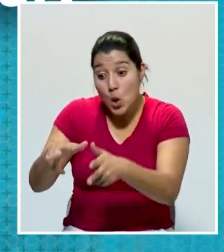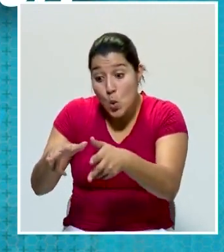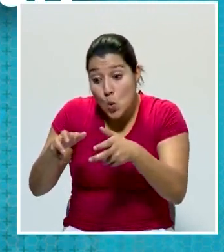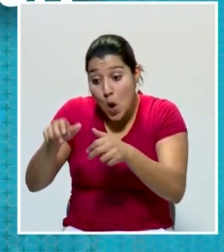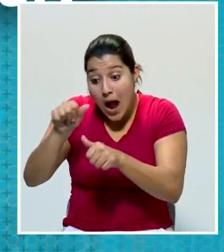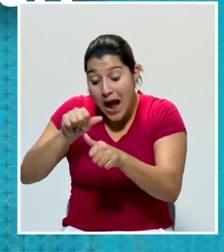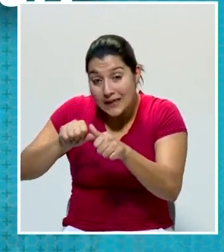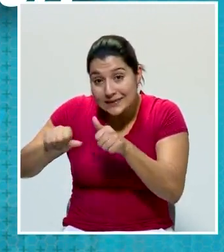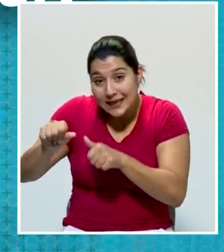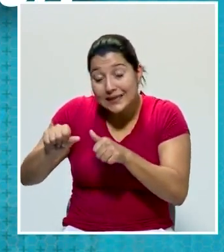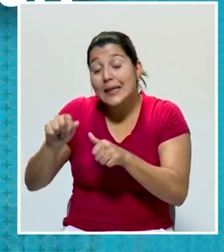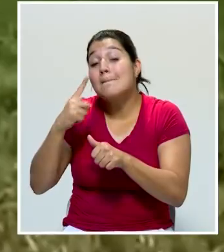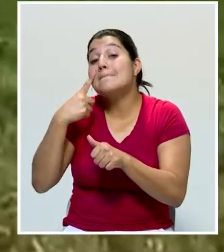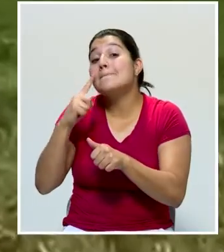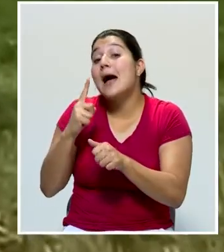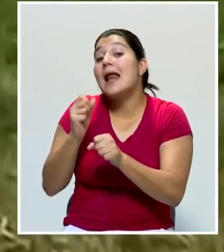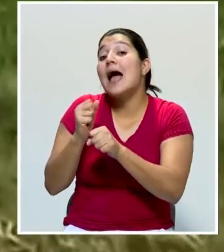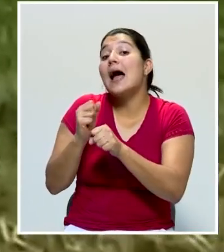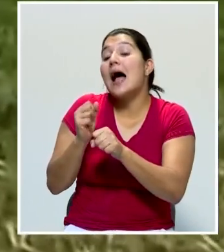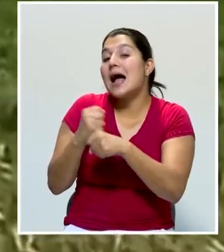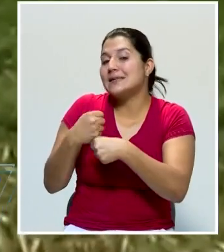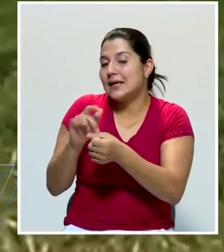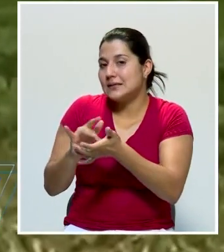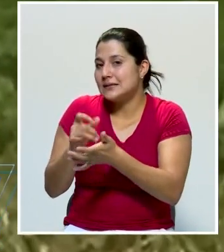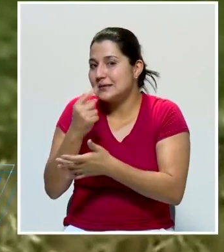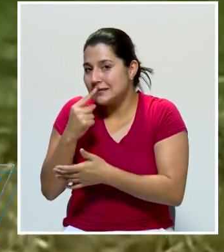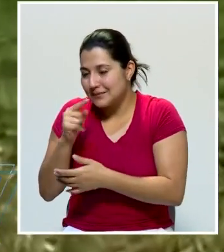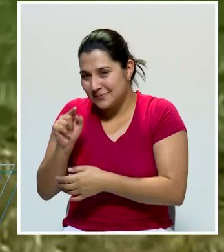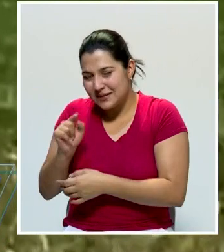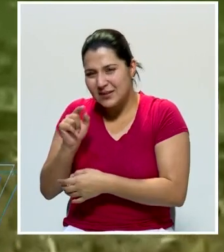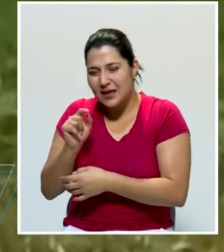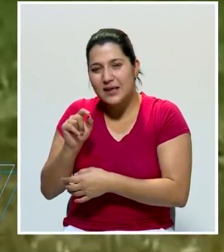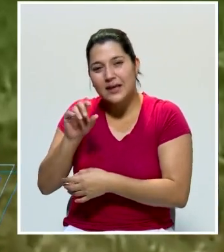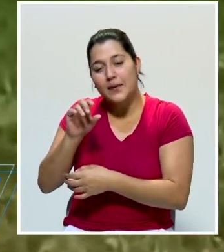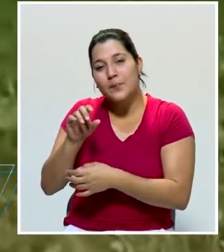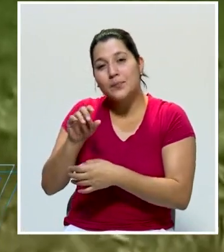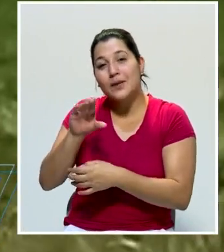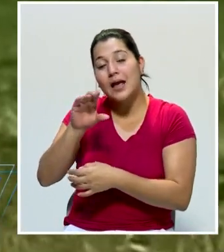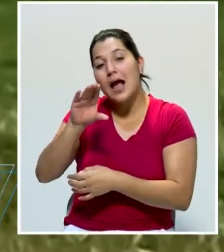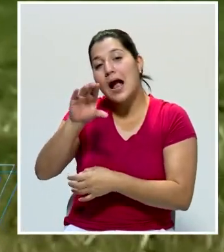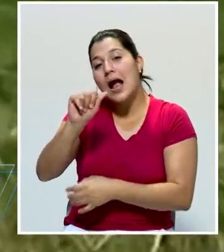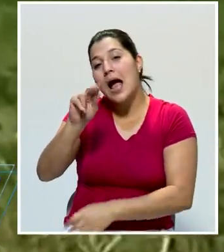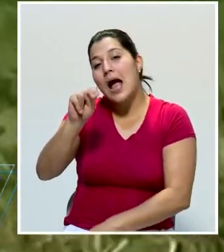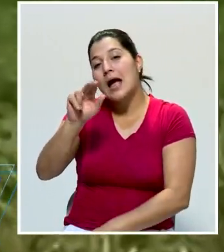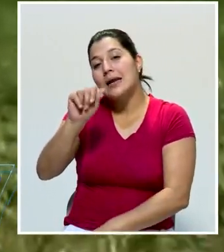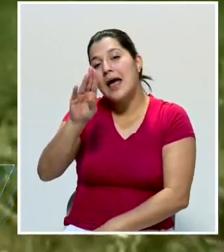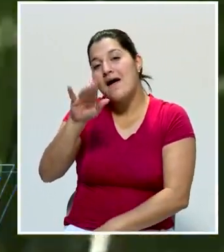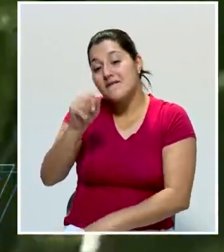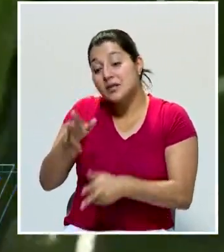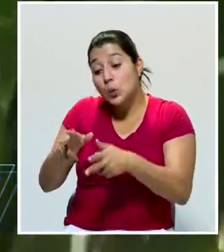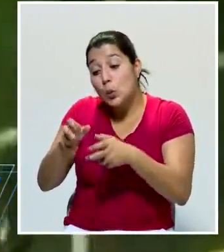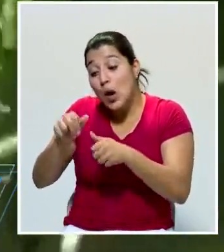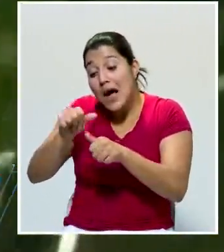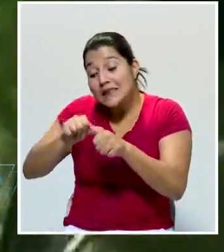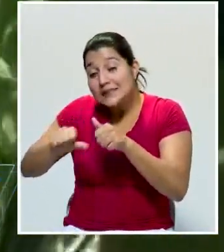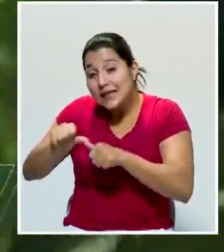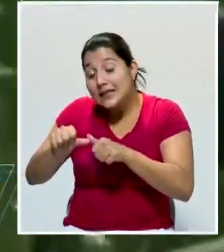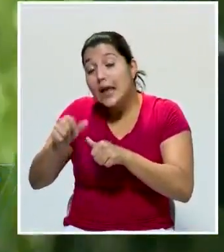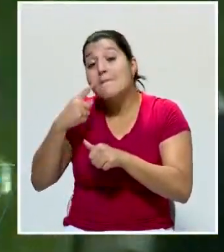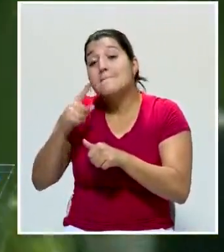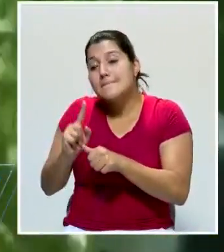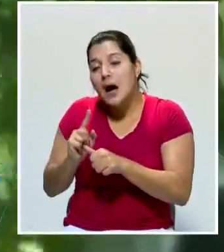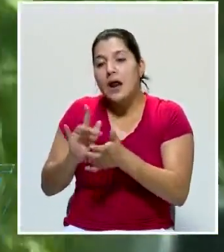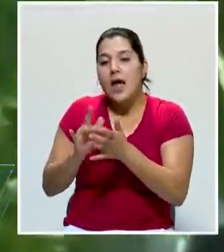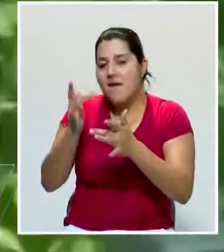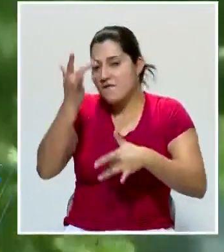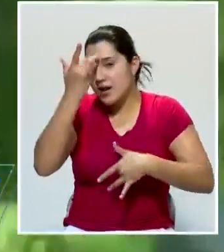problemas inflamatorios, problemas inmunológicos, para Parkinson, epilepsia, que hoy día